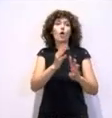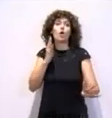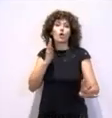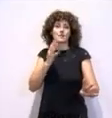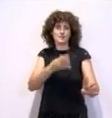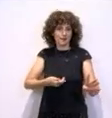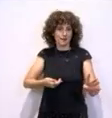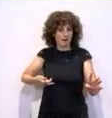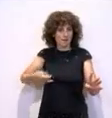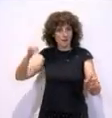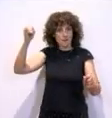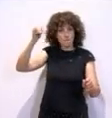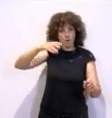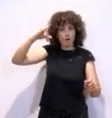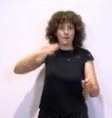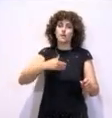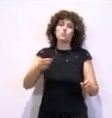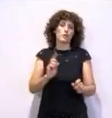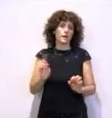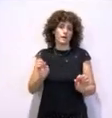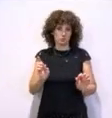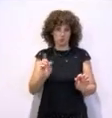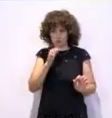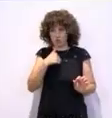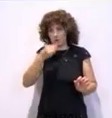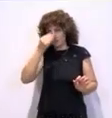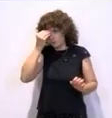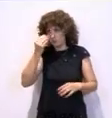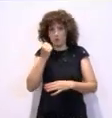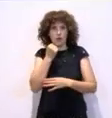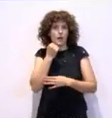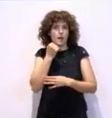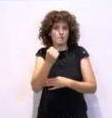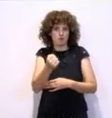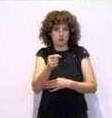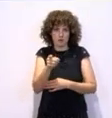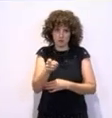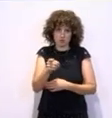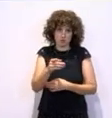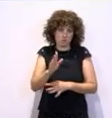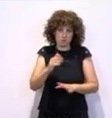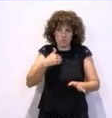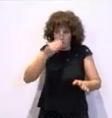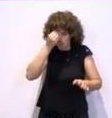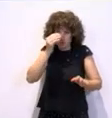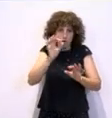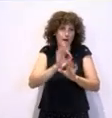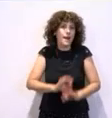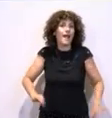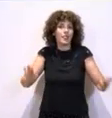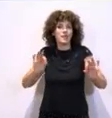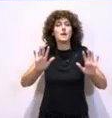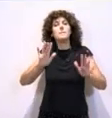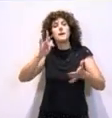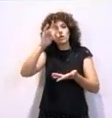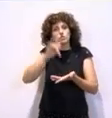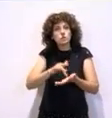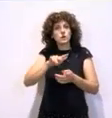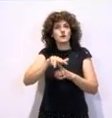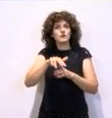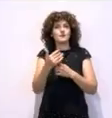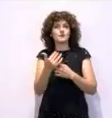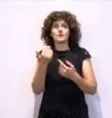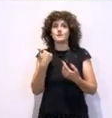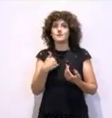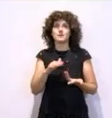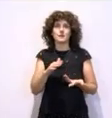Quiero pensar que nadie apoyaríamos ninguna de ese tipo de iniciativas. Pero llega el momento de dejar de